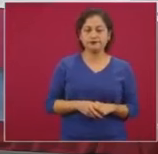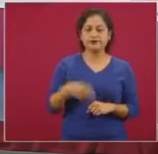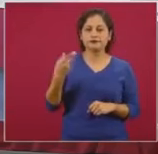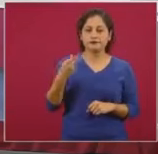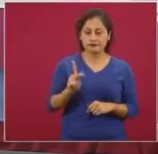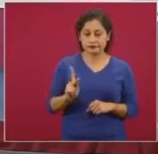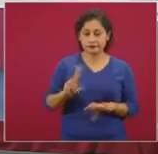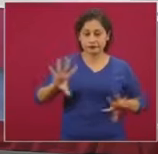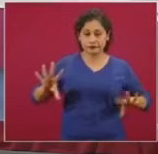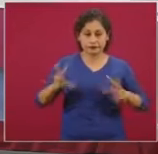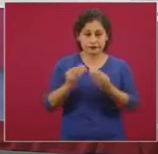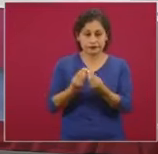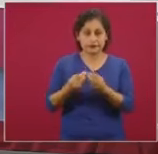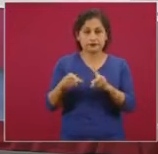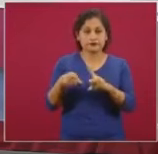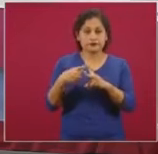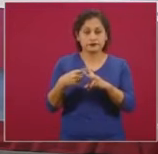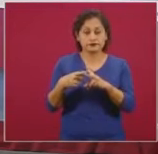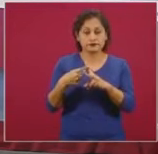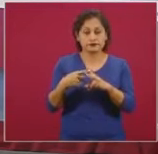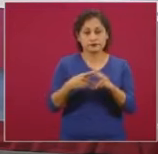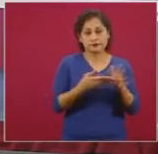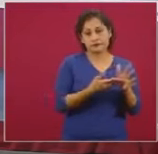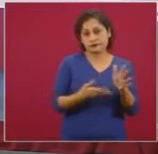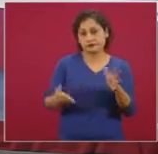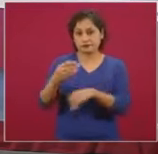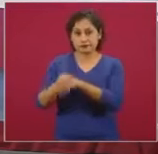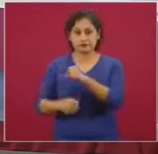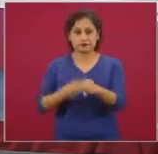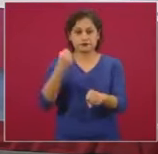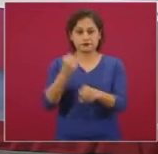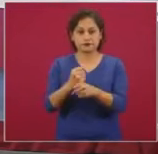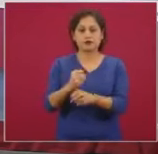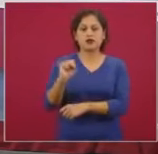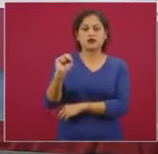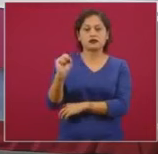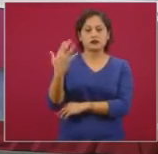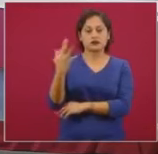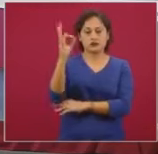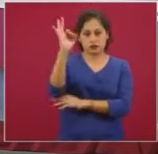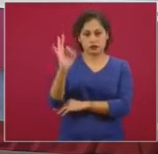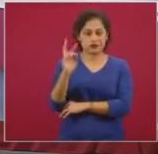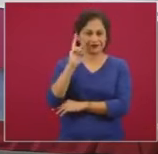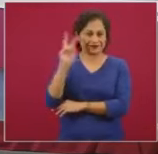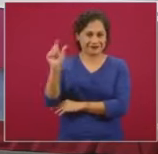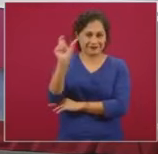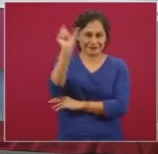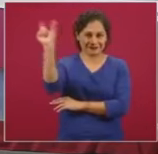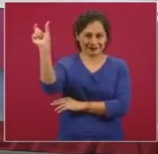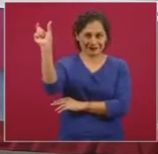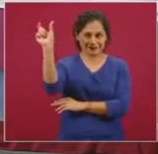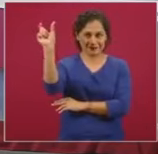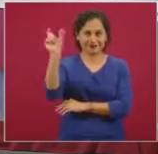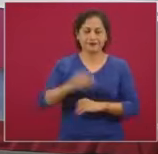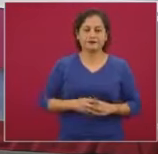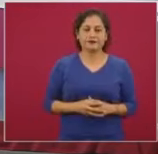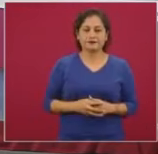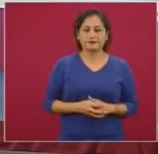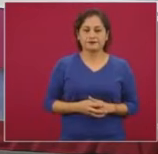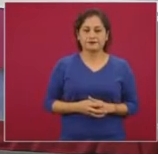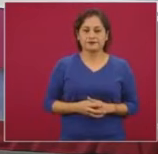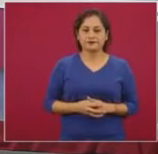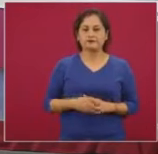del total de exceso de mortalidad durante todo el año pues es del 65%, que está arriba de la media que presentamos